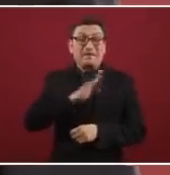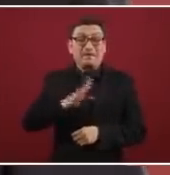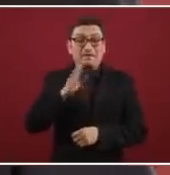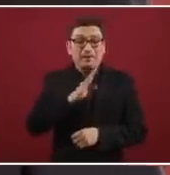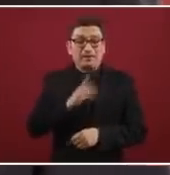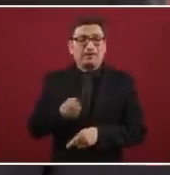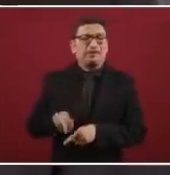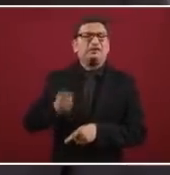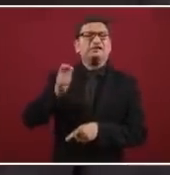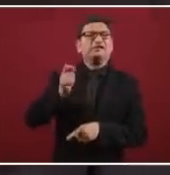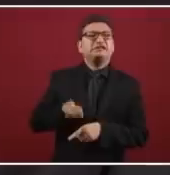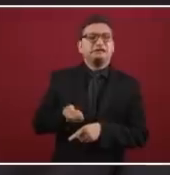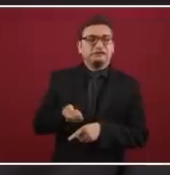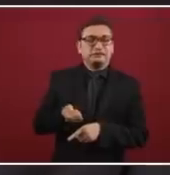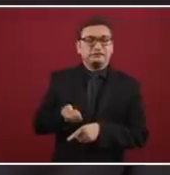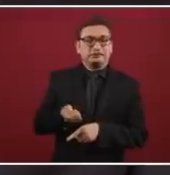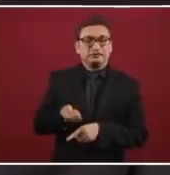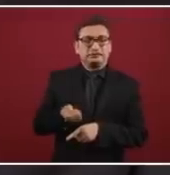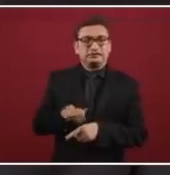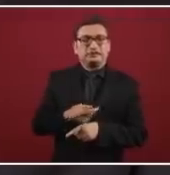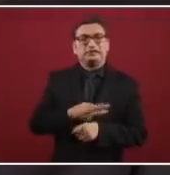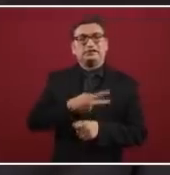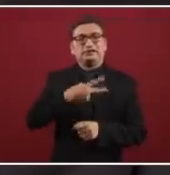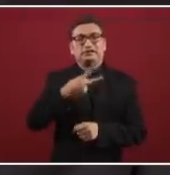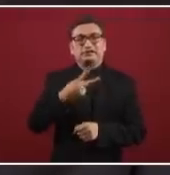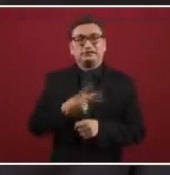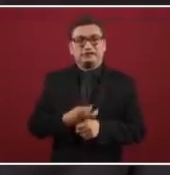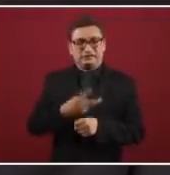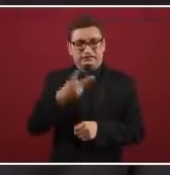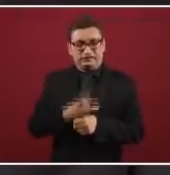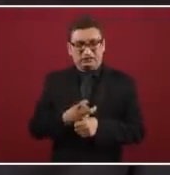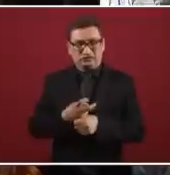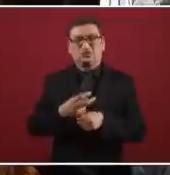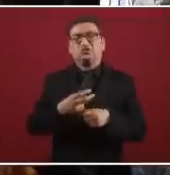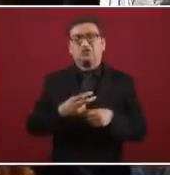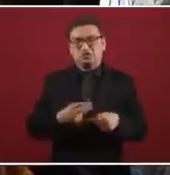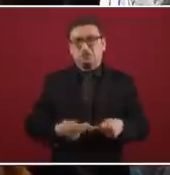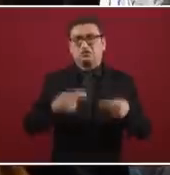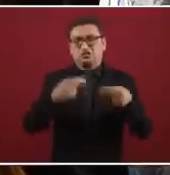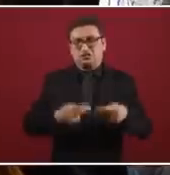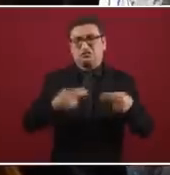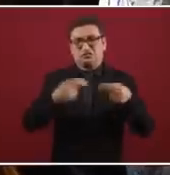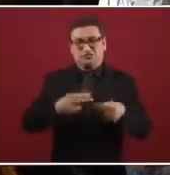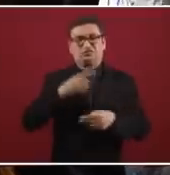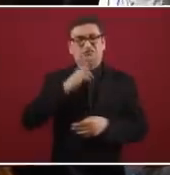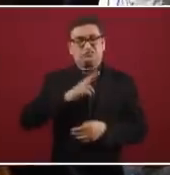es el segundo mejor negocio del mundo.